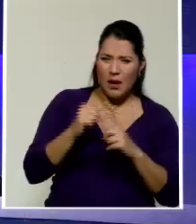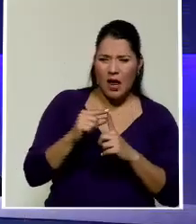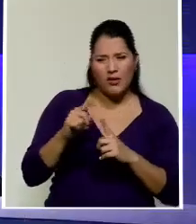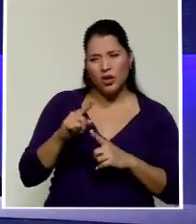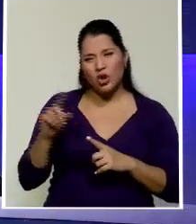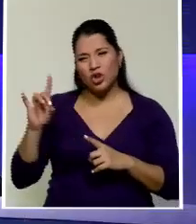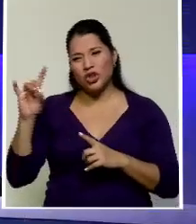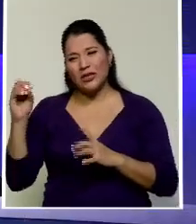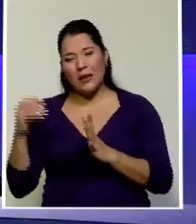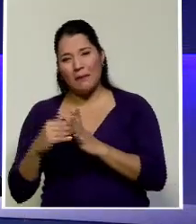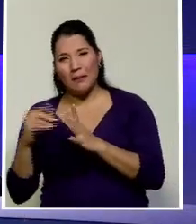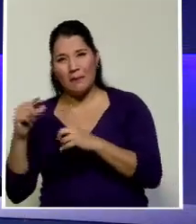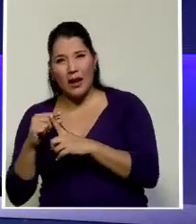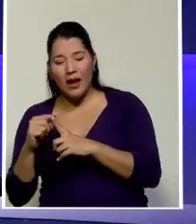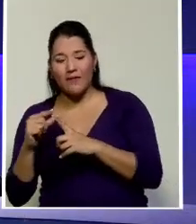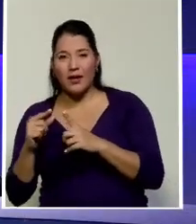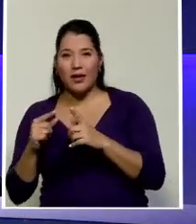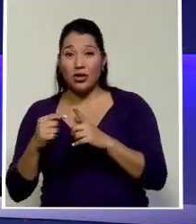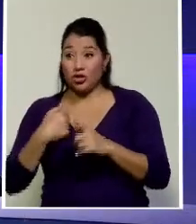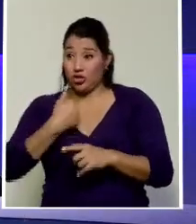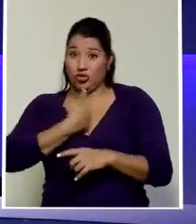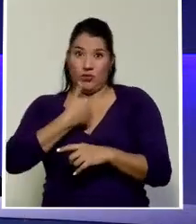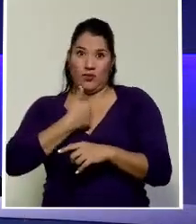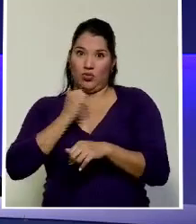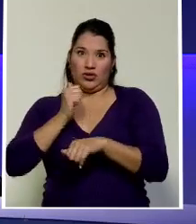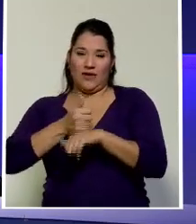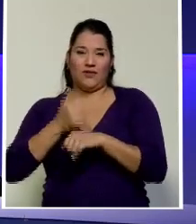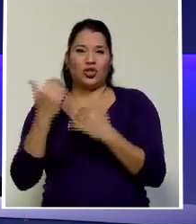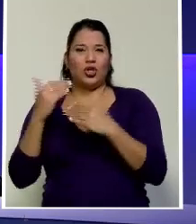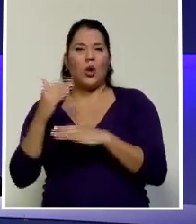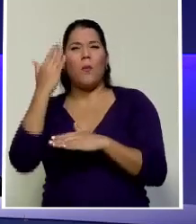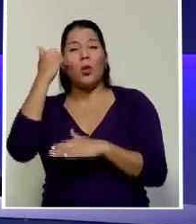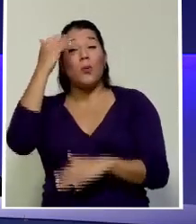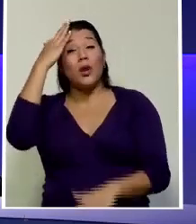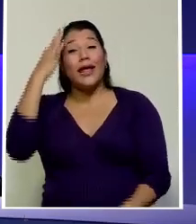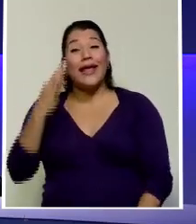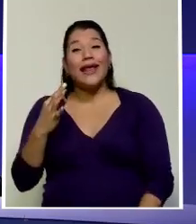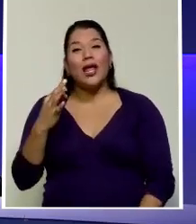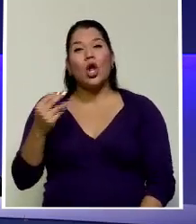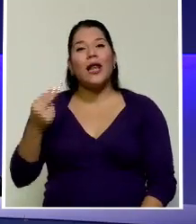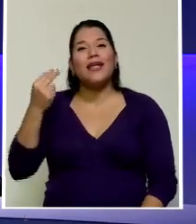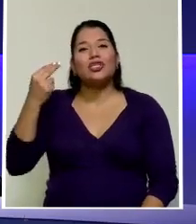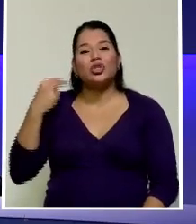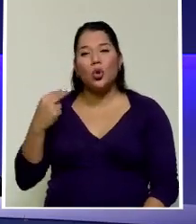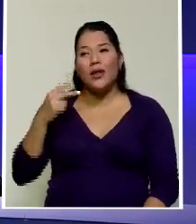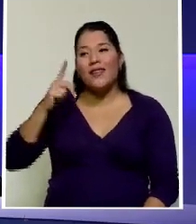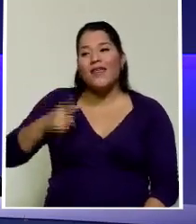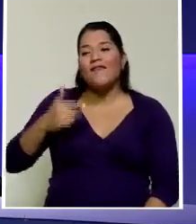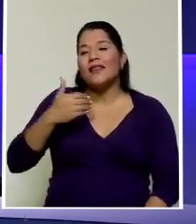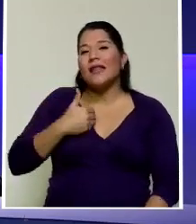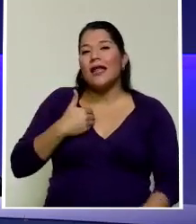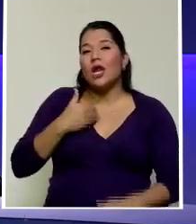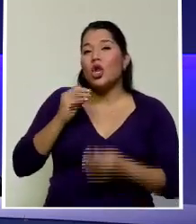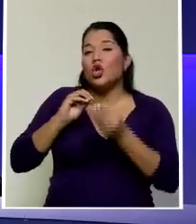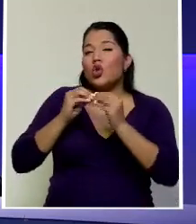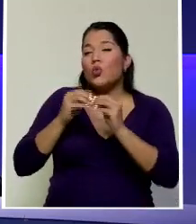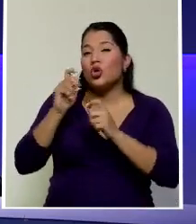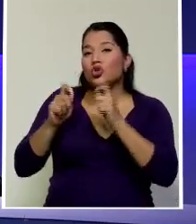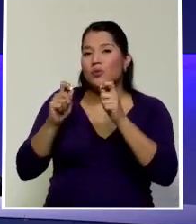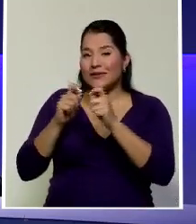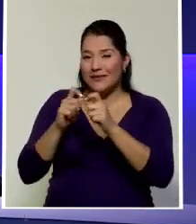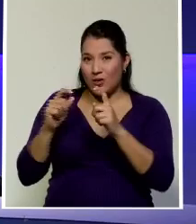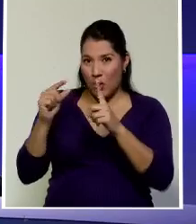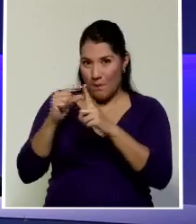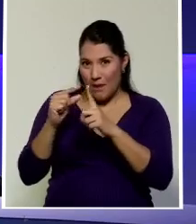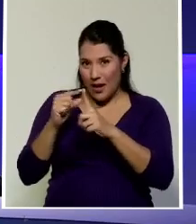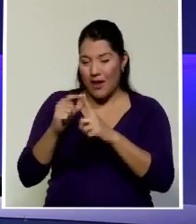esa guía que no me la pone nadie, me la pongo yo mismo porque creo que la historia está hecha para esa cantidad de palabras. Mi ritual quizás sea el del conteo,